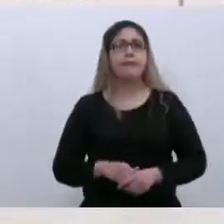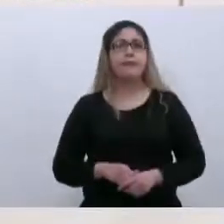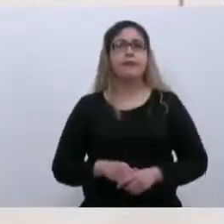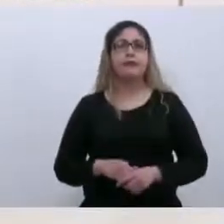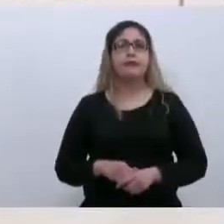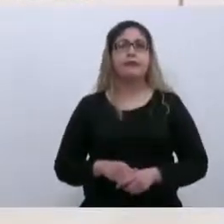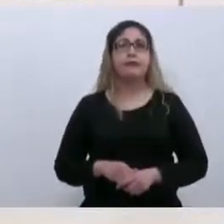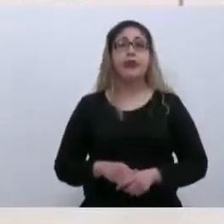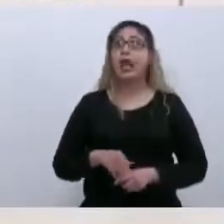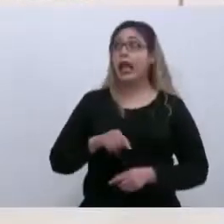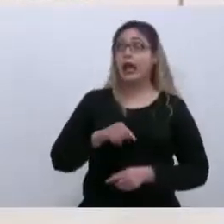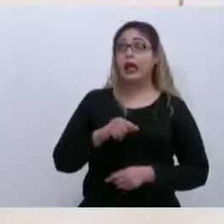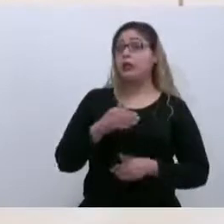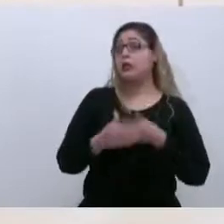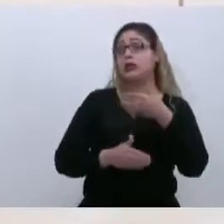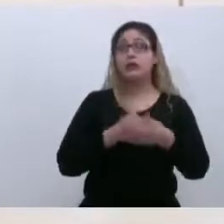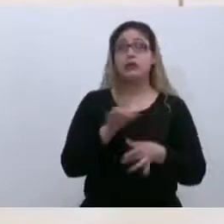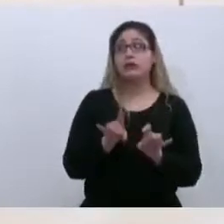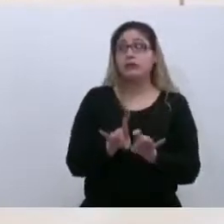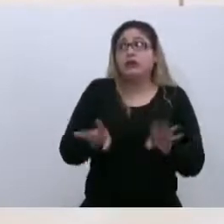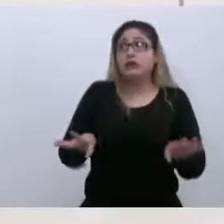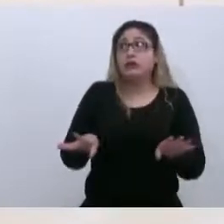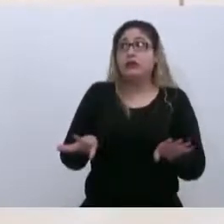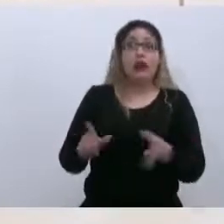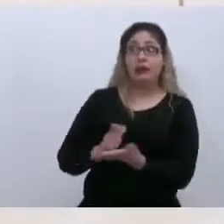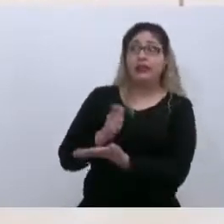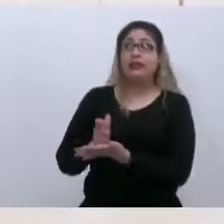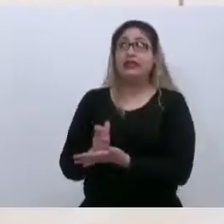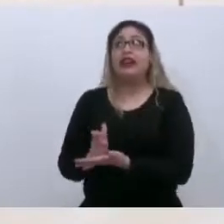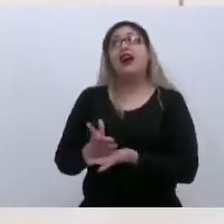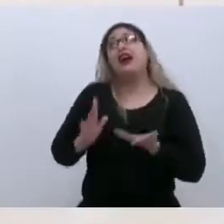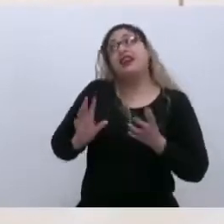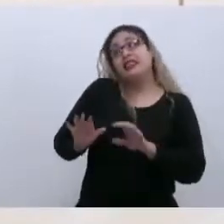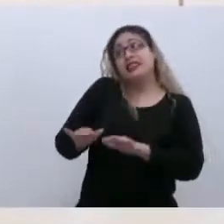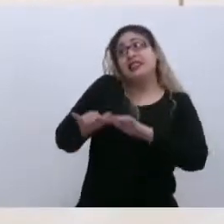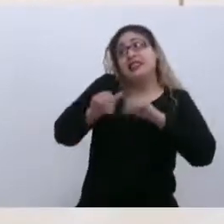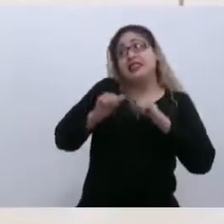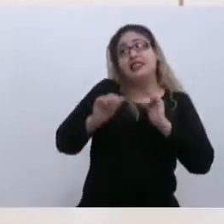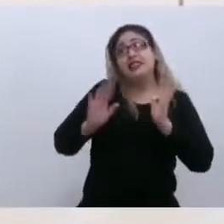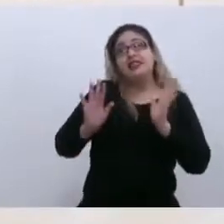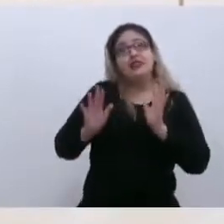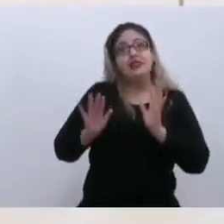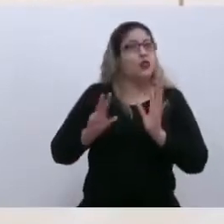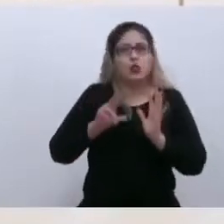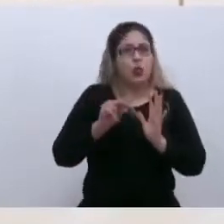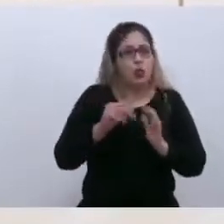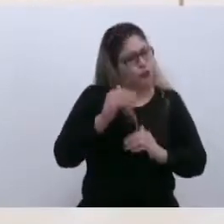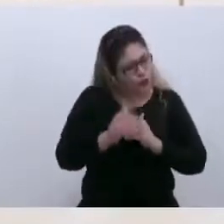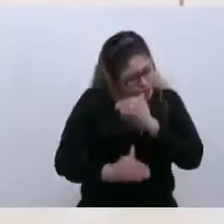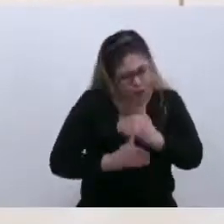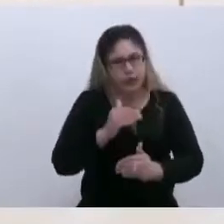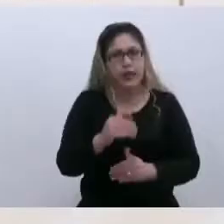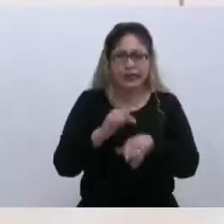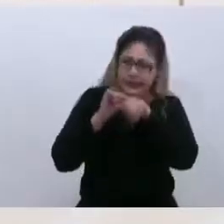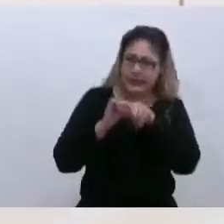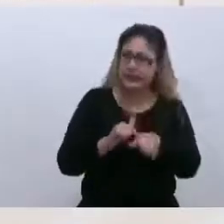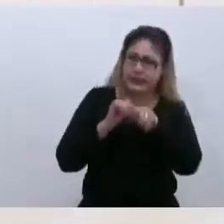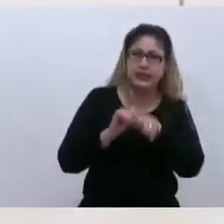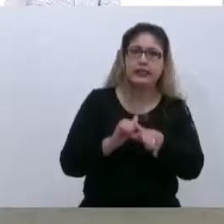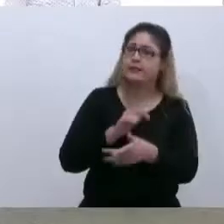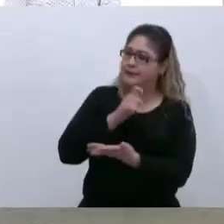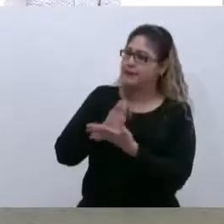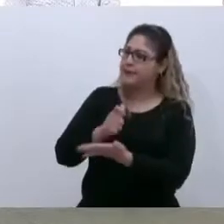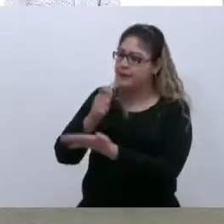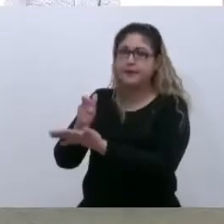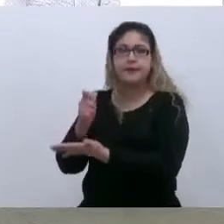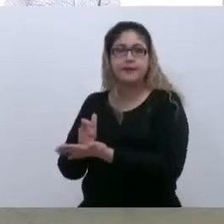este apoyo. Este programa es muy importante porque ayuda a los productores,